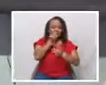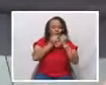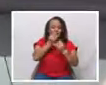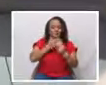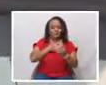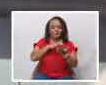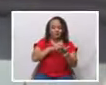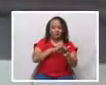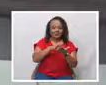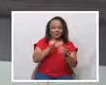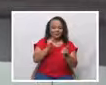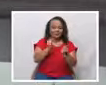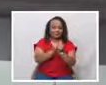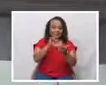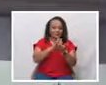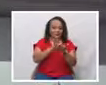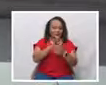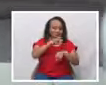beans.